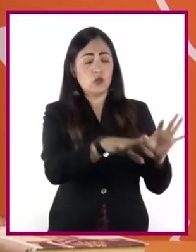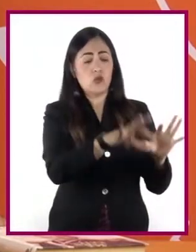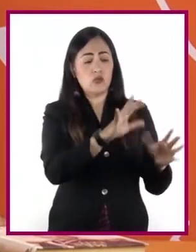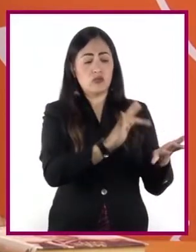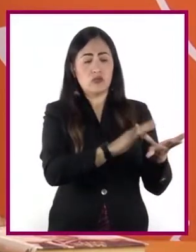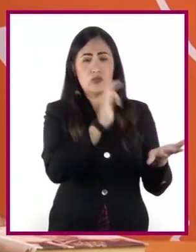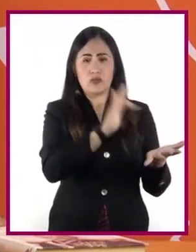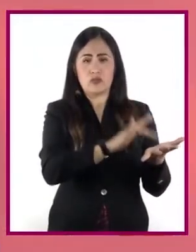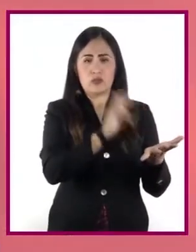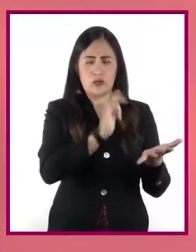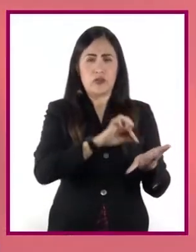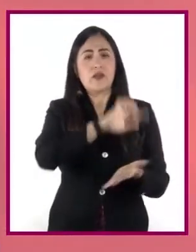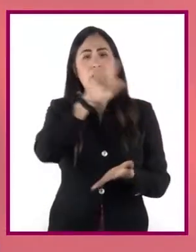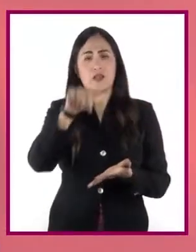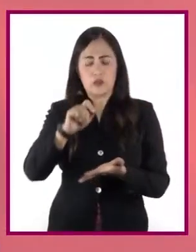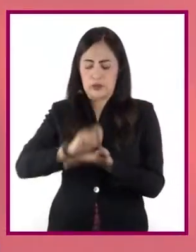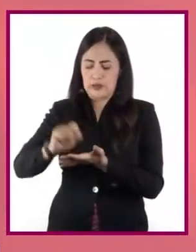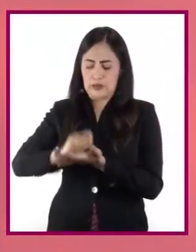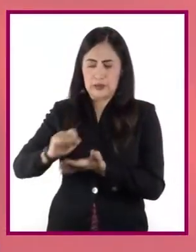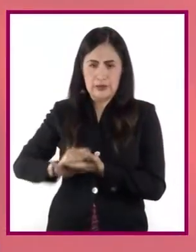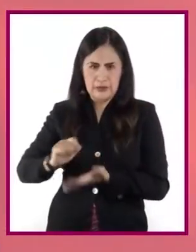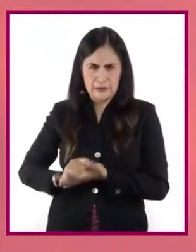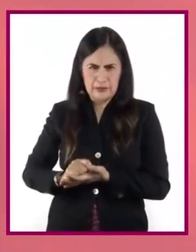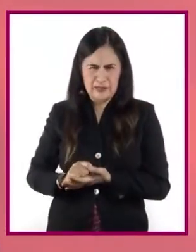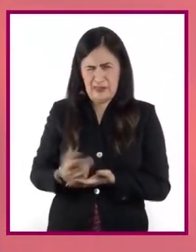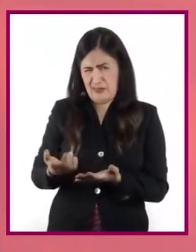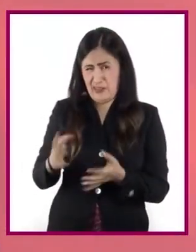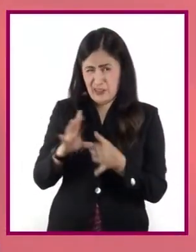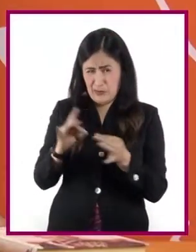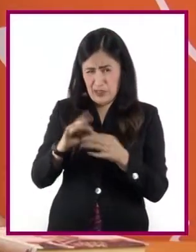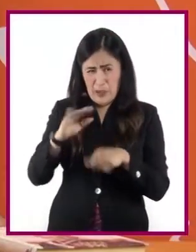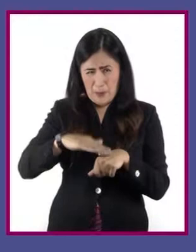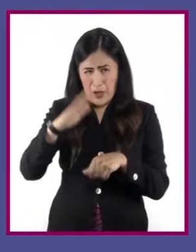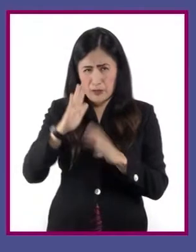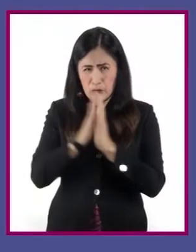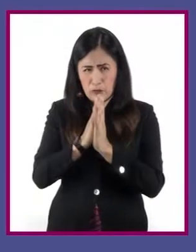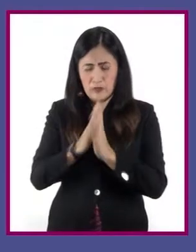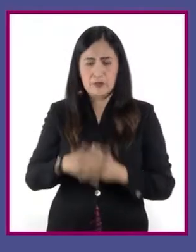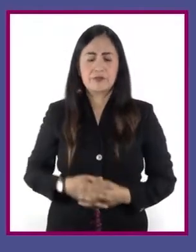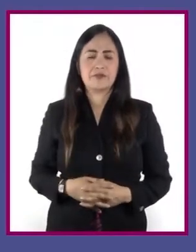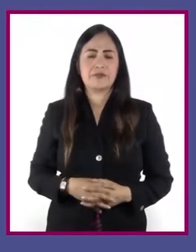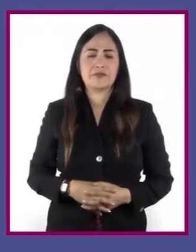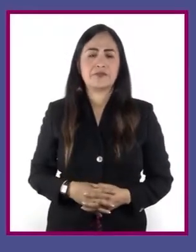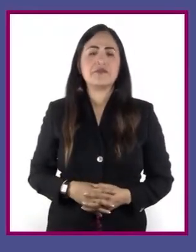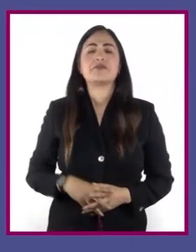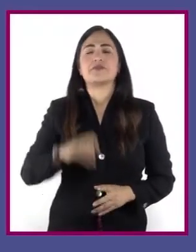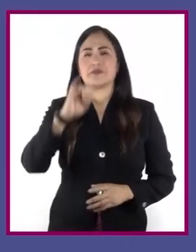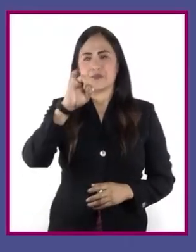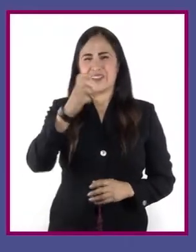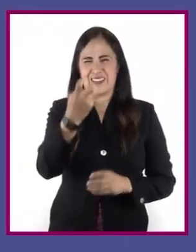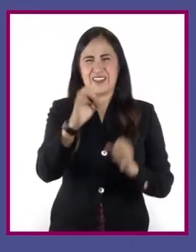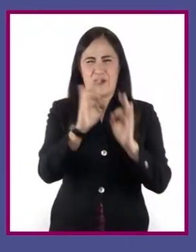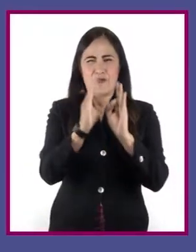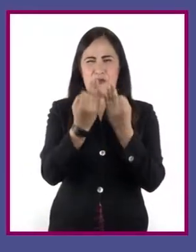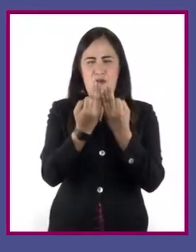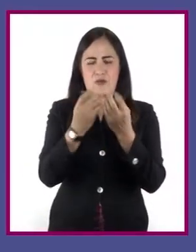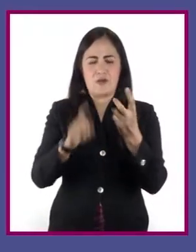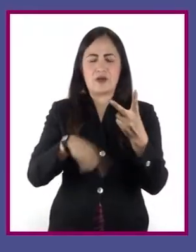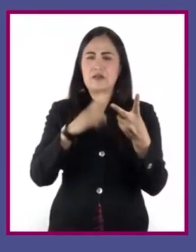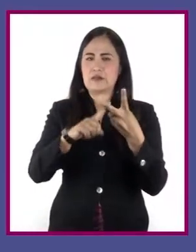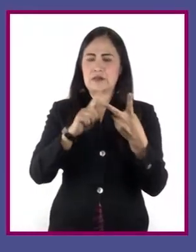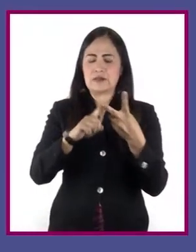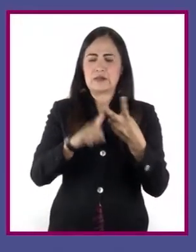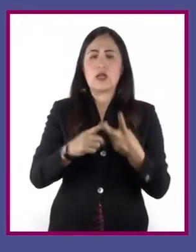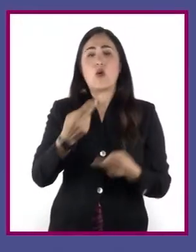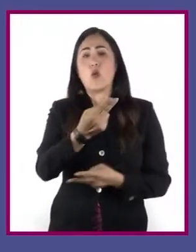el entrevistado. ¿Nos puede explicar un poco más? Con gusto. Hay que señalar que en esta modalidad a ustedes les